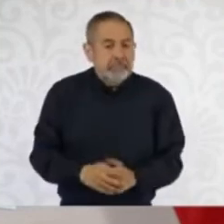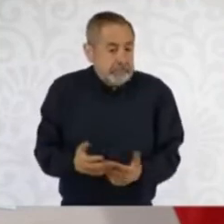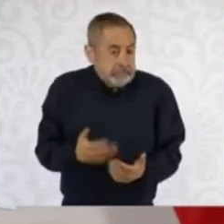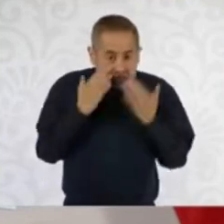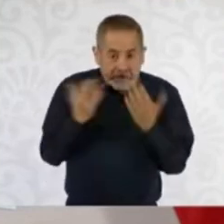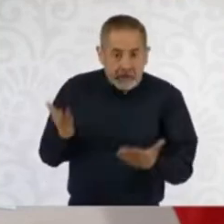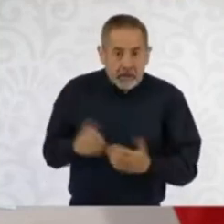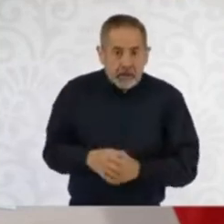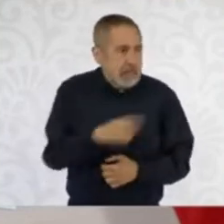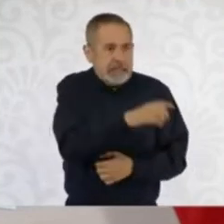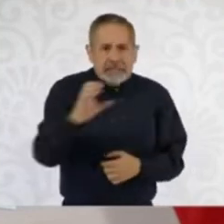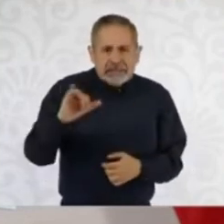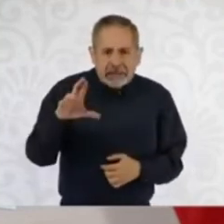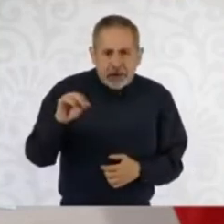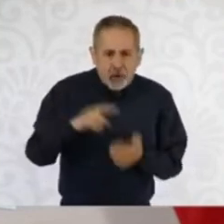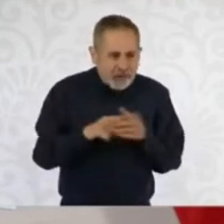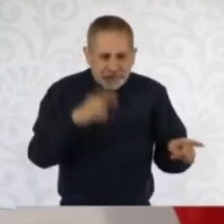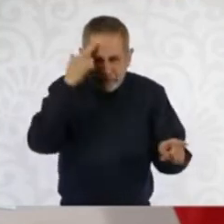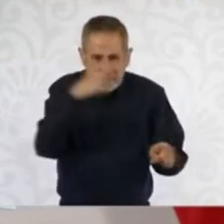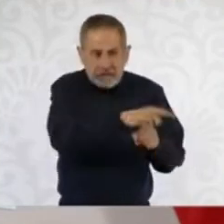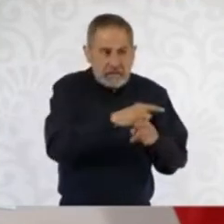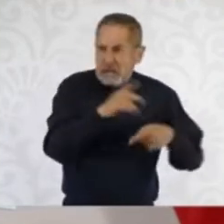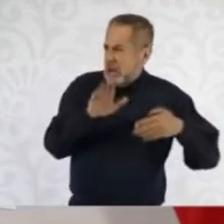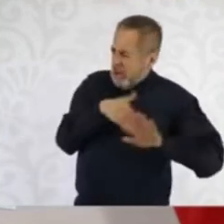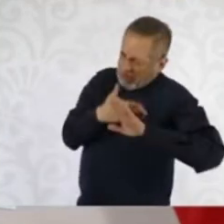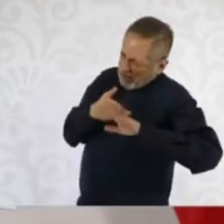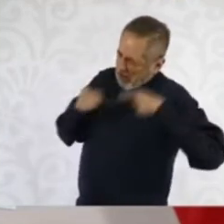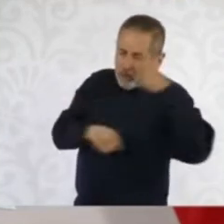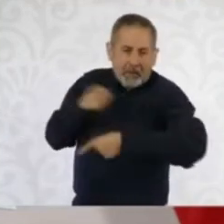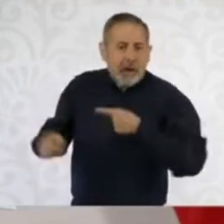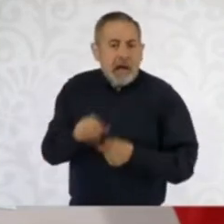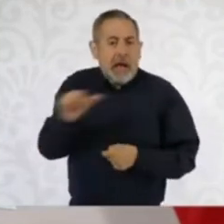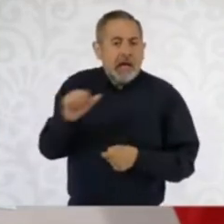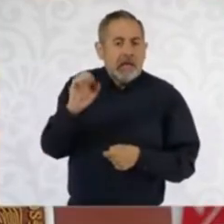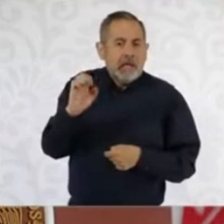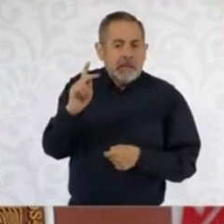Vean Ciro cómo se puso con Epigmenio.